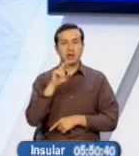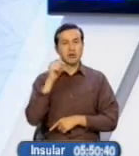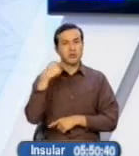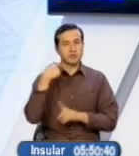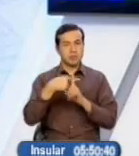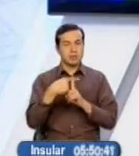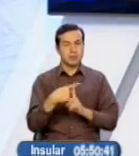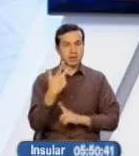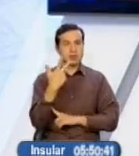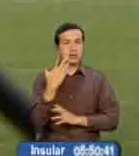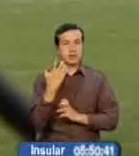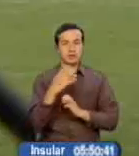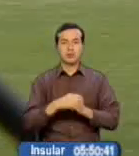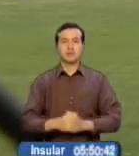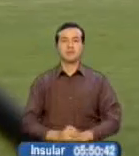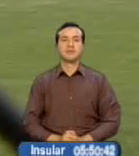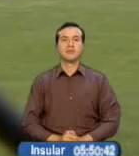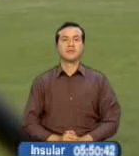3.